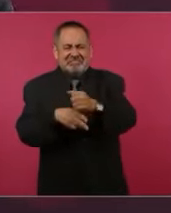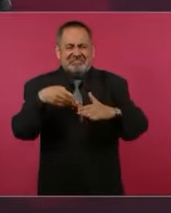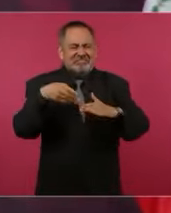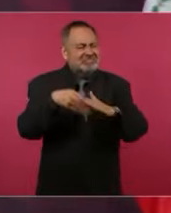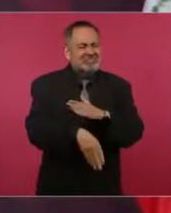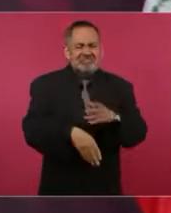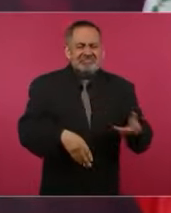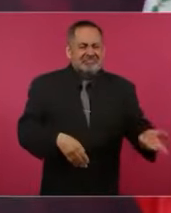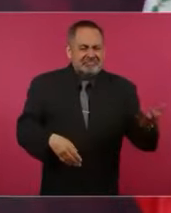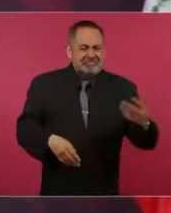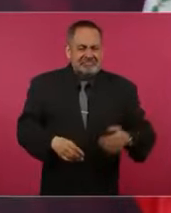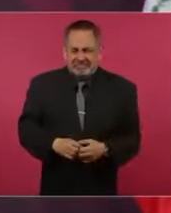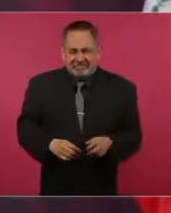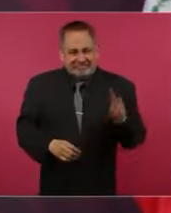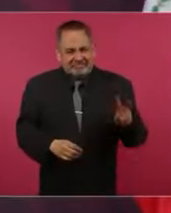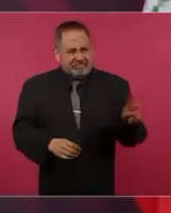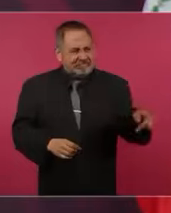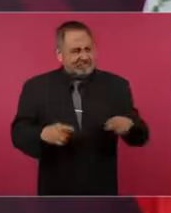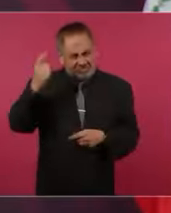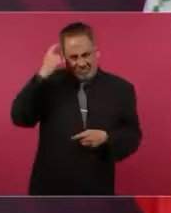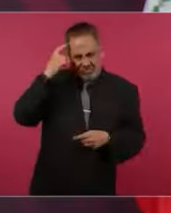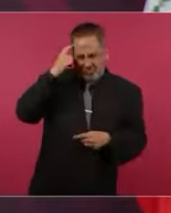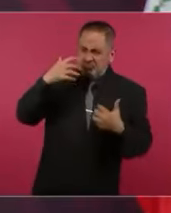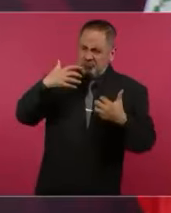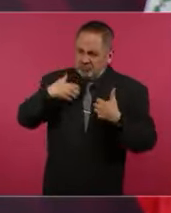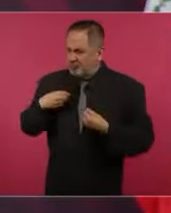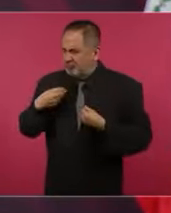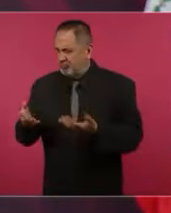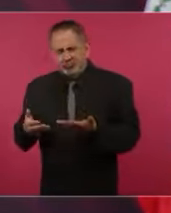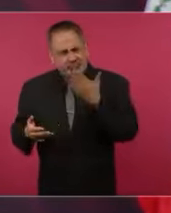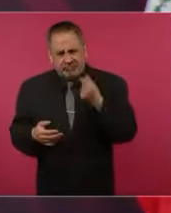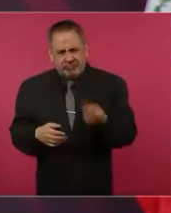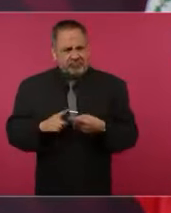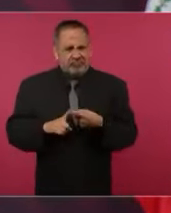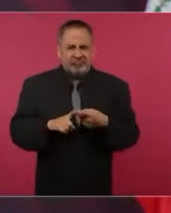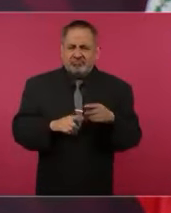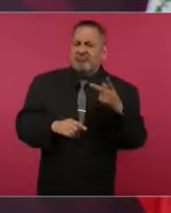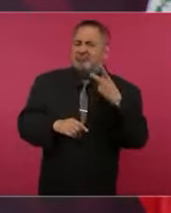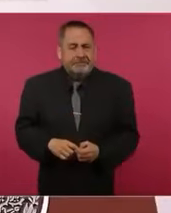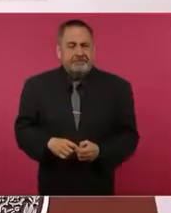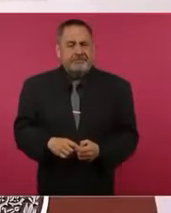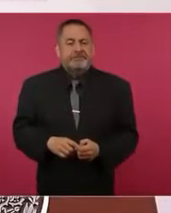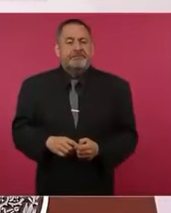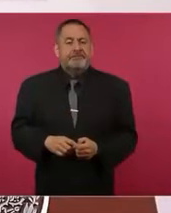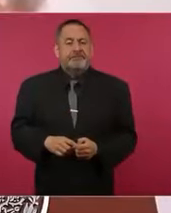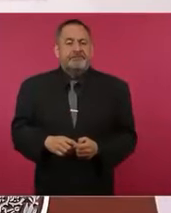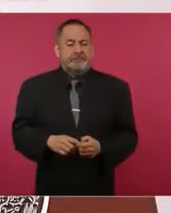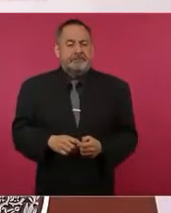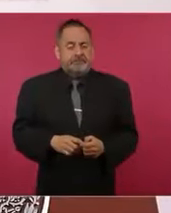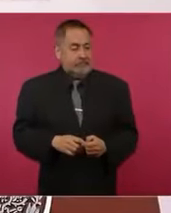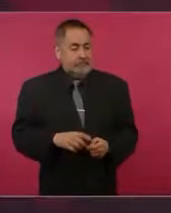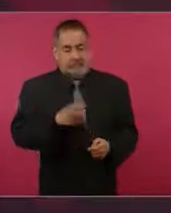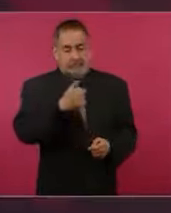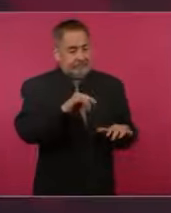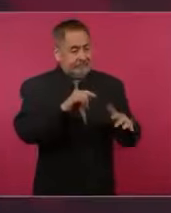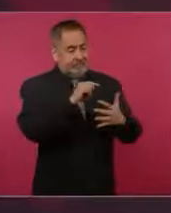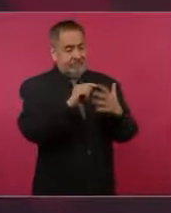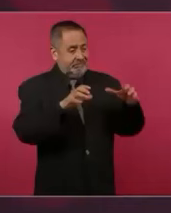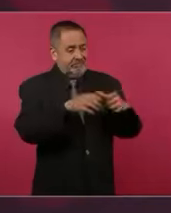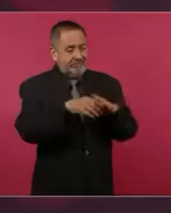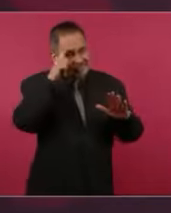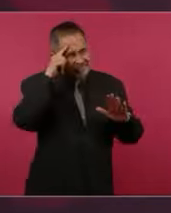sino deshonestidad intelectual, deshonestidad política. Eso es parte de la